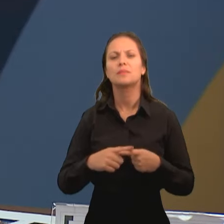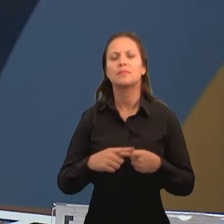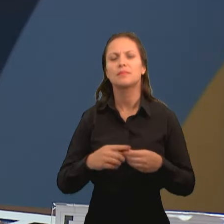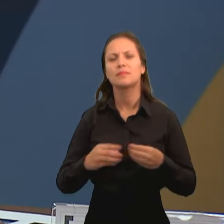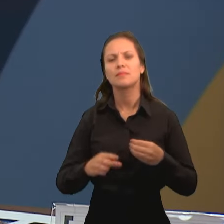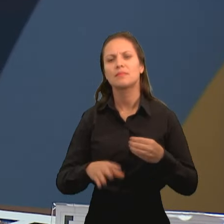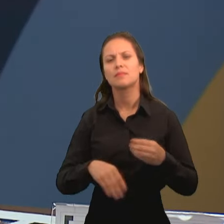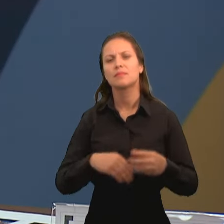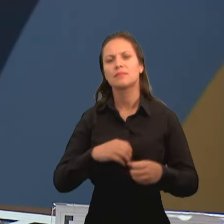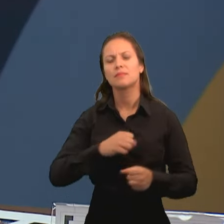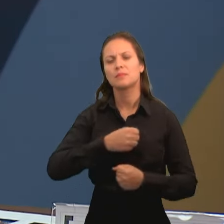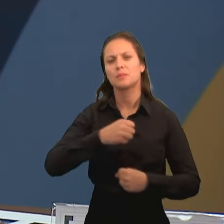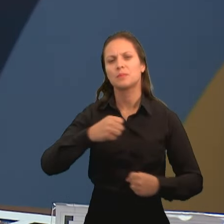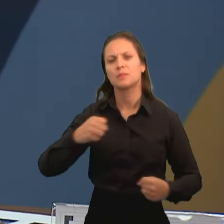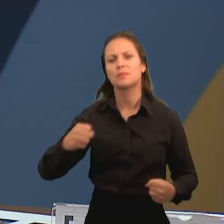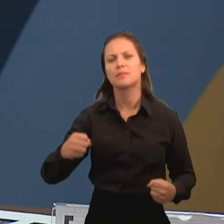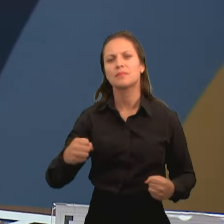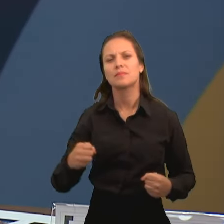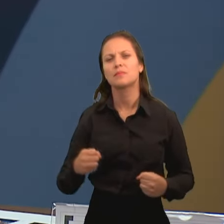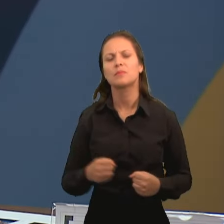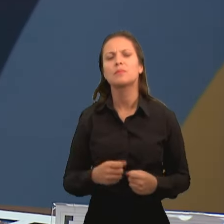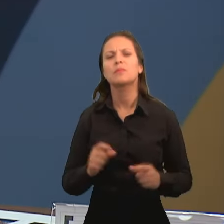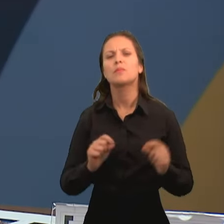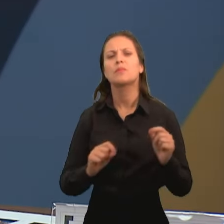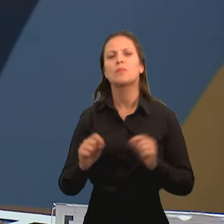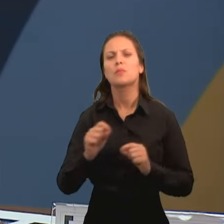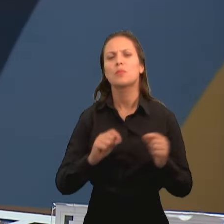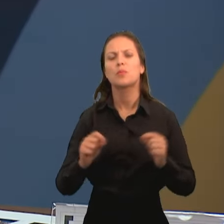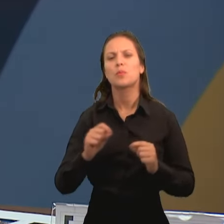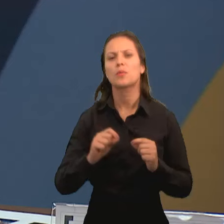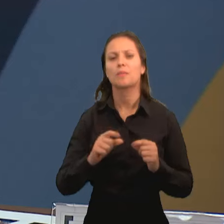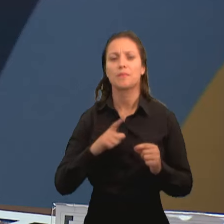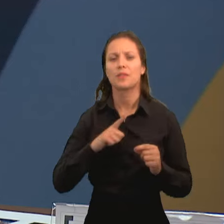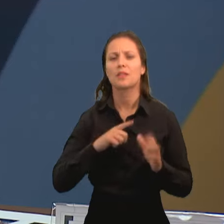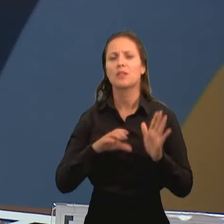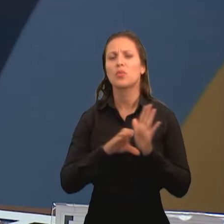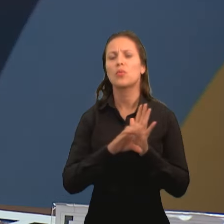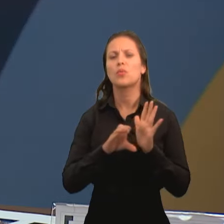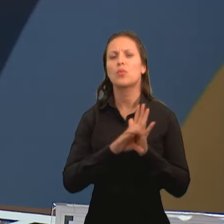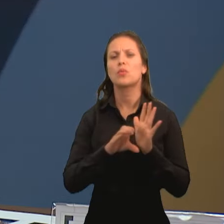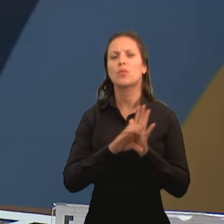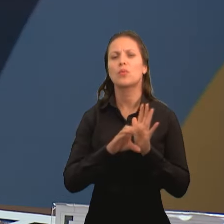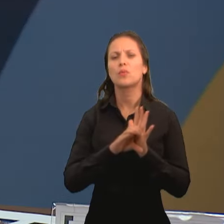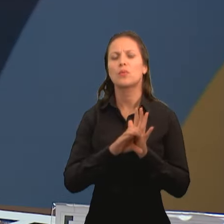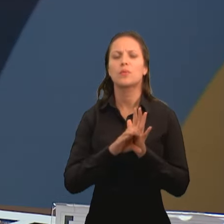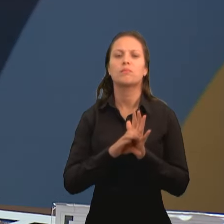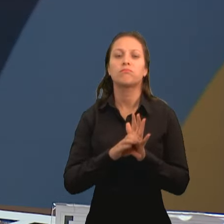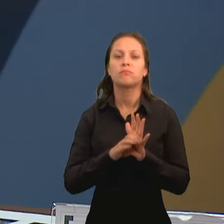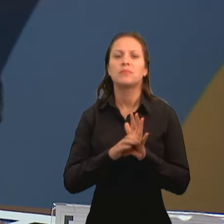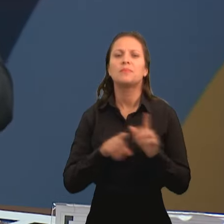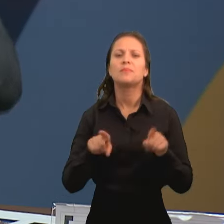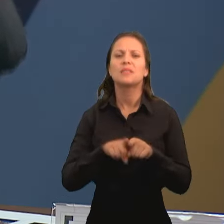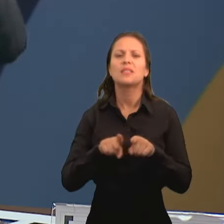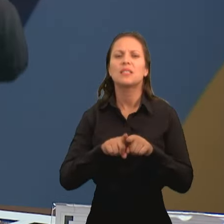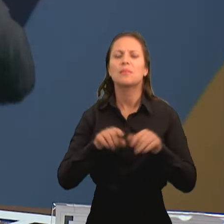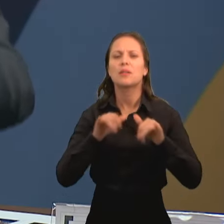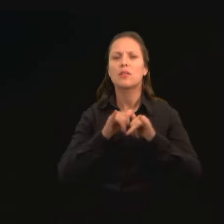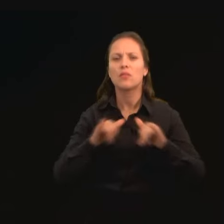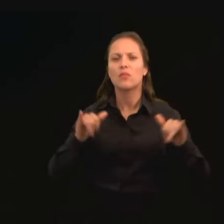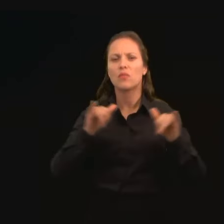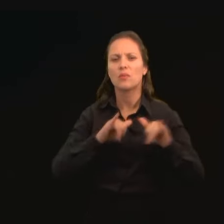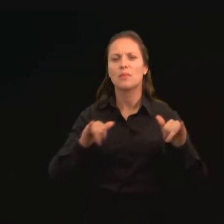sin fricción. La investigación computacional es de código abierto y artículos publicados